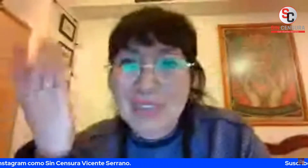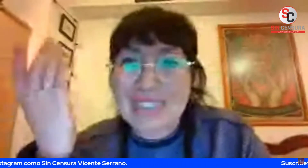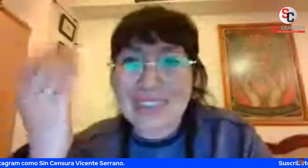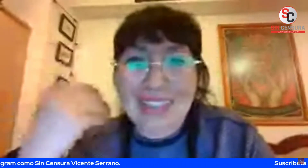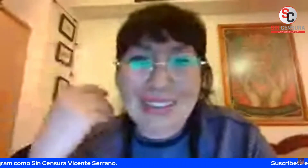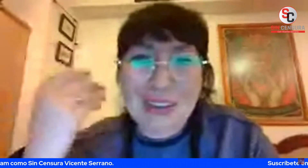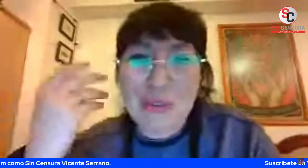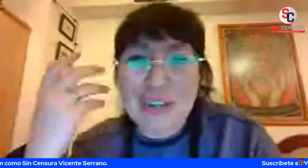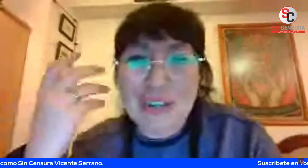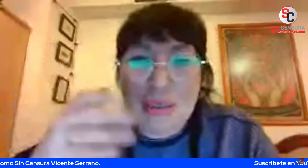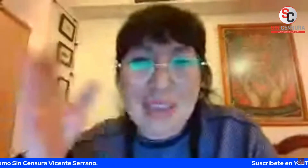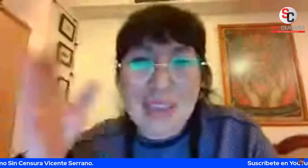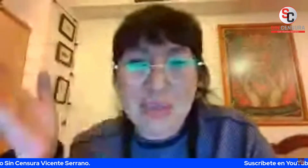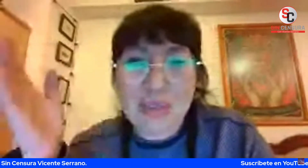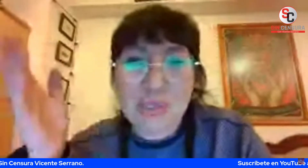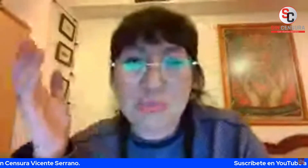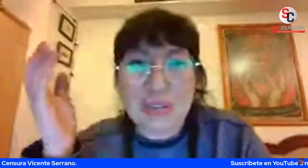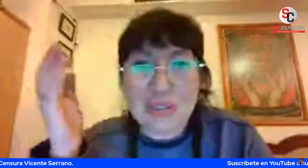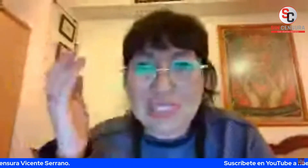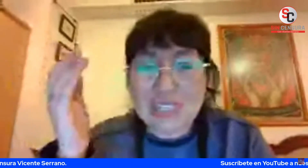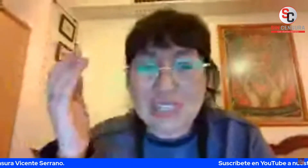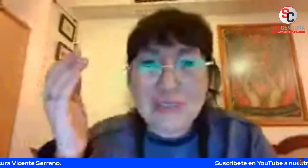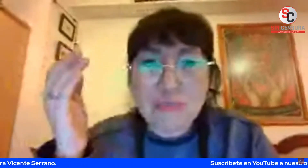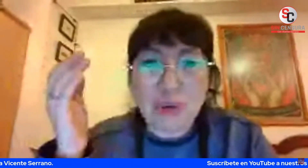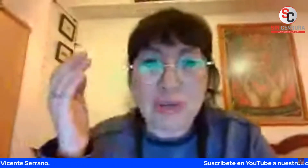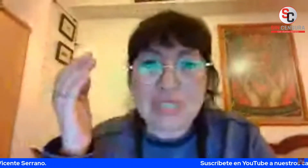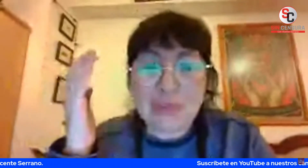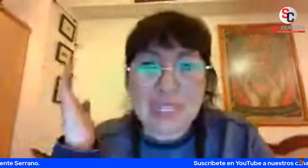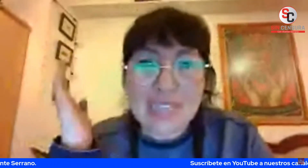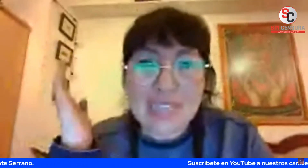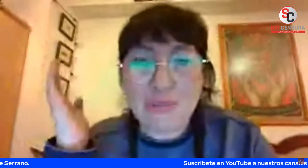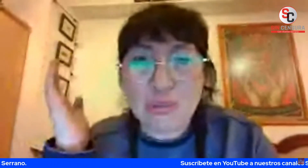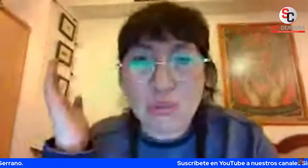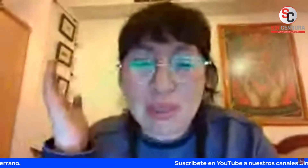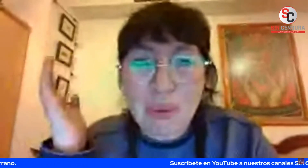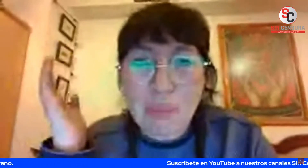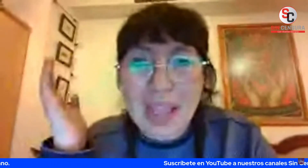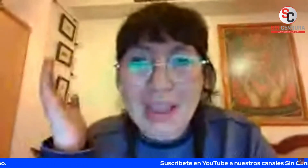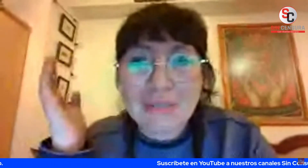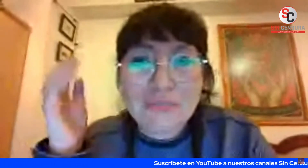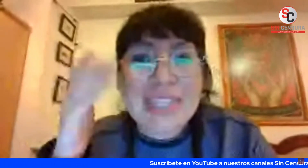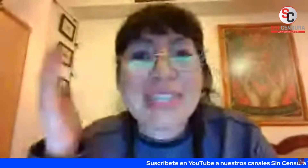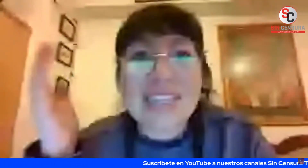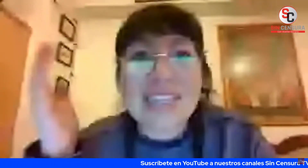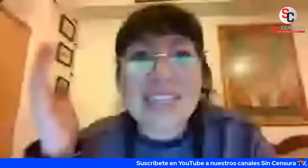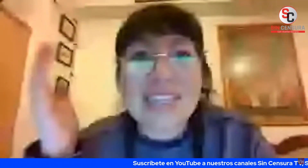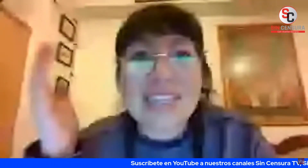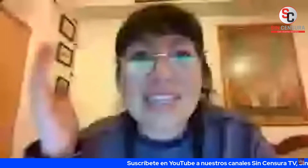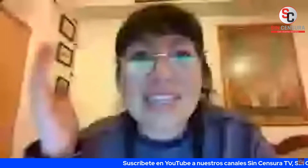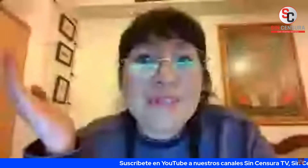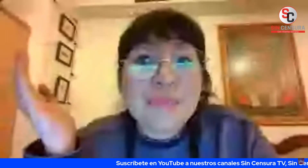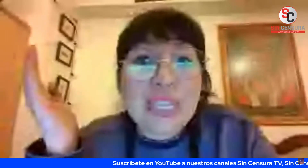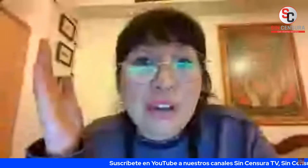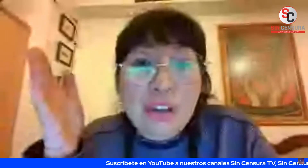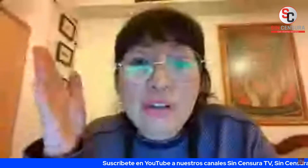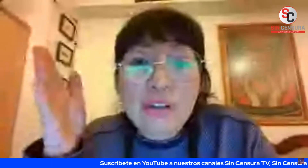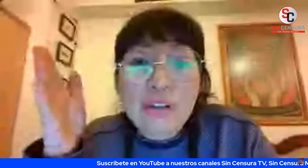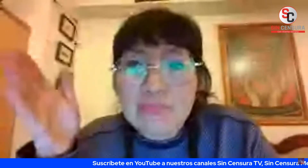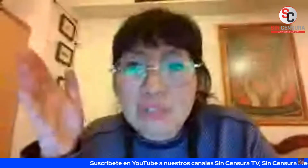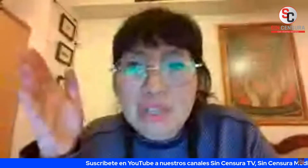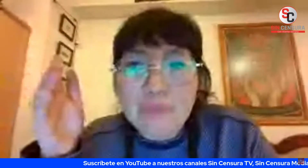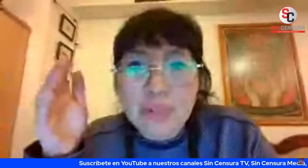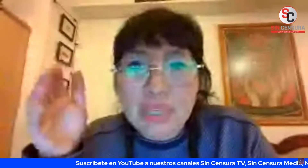otros periodistas, por visibilizar la consulta popular, etcétera, etcétera. Y hoy lo que estamos poniendo sobre la mesa